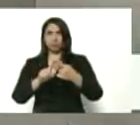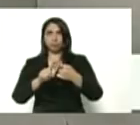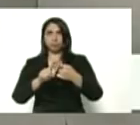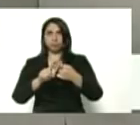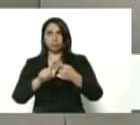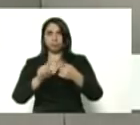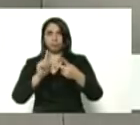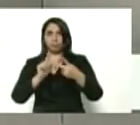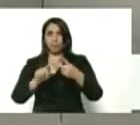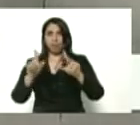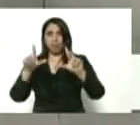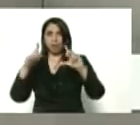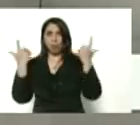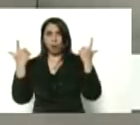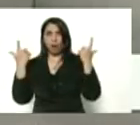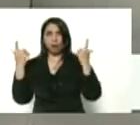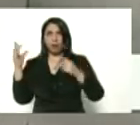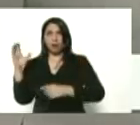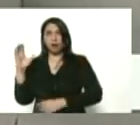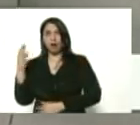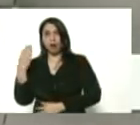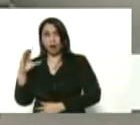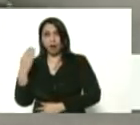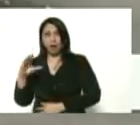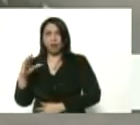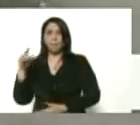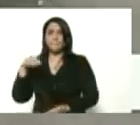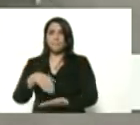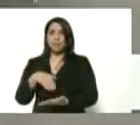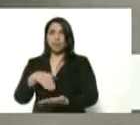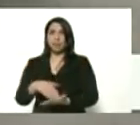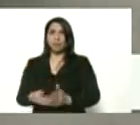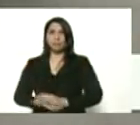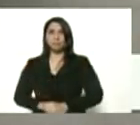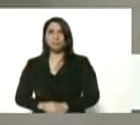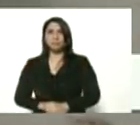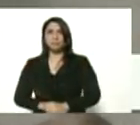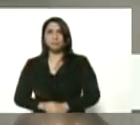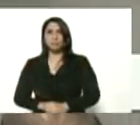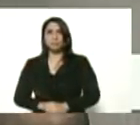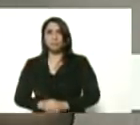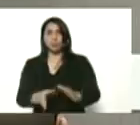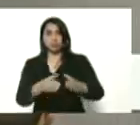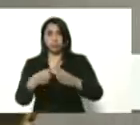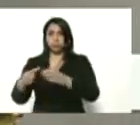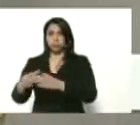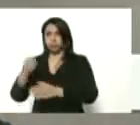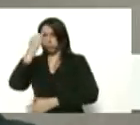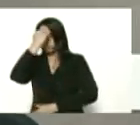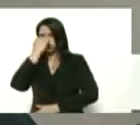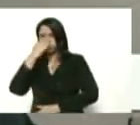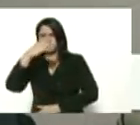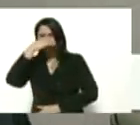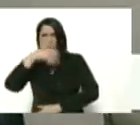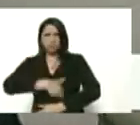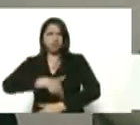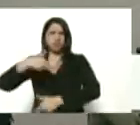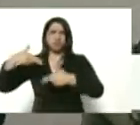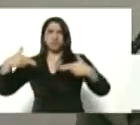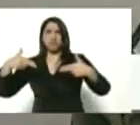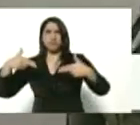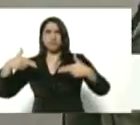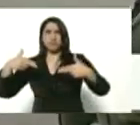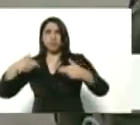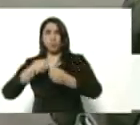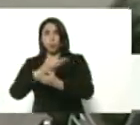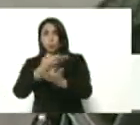La Guaira, Caracas y Miranda. Bandas de delincuentes. Por eso